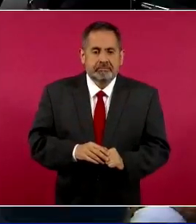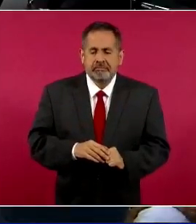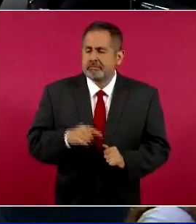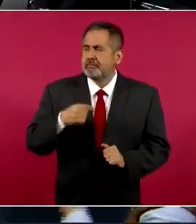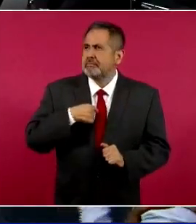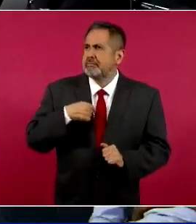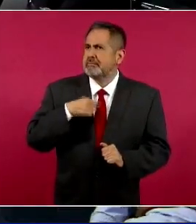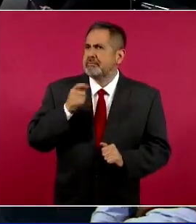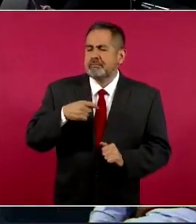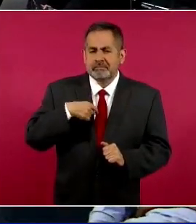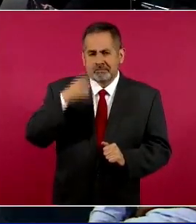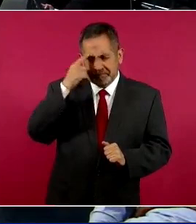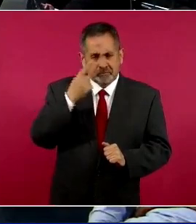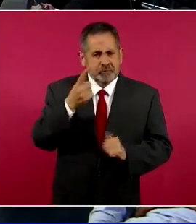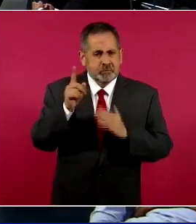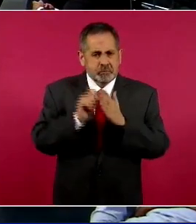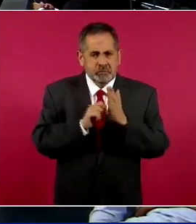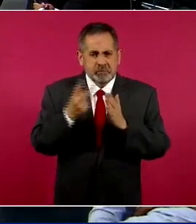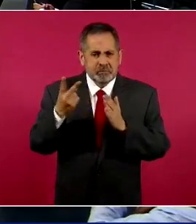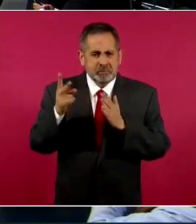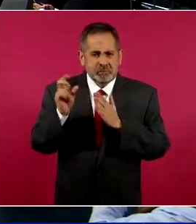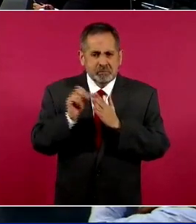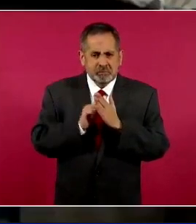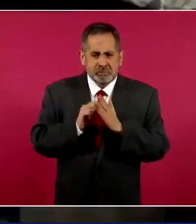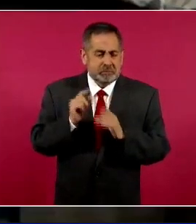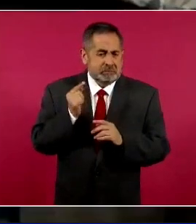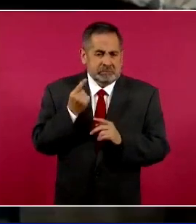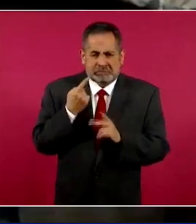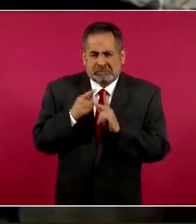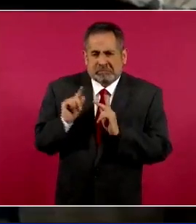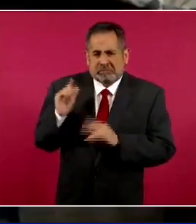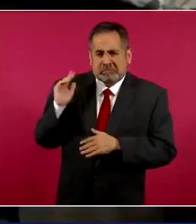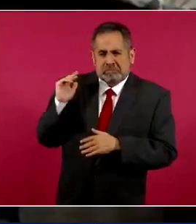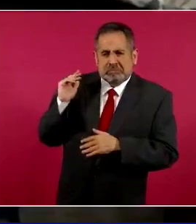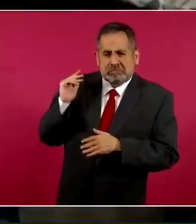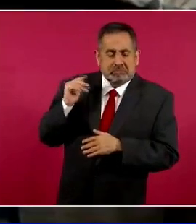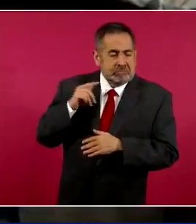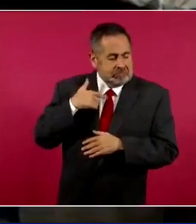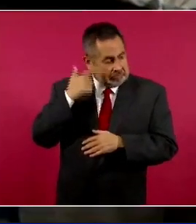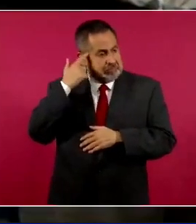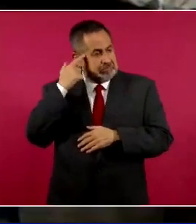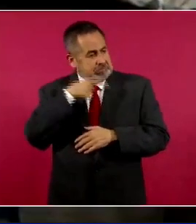tengo un mes o 2 meses que sé de él.